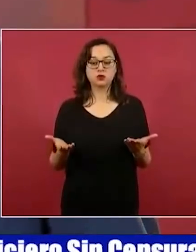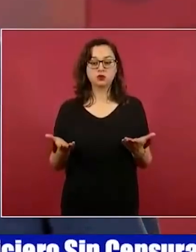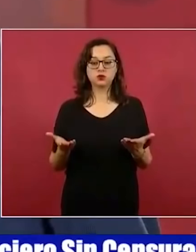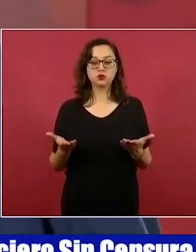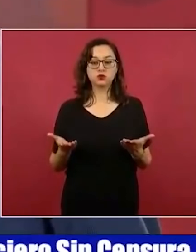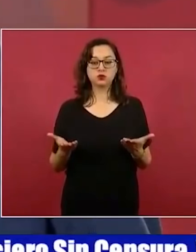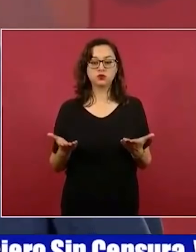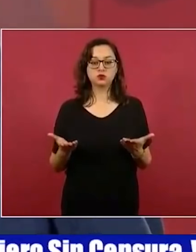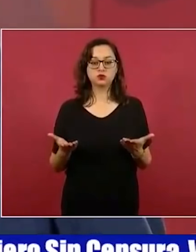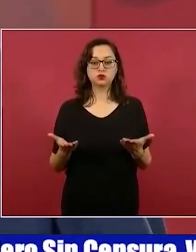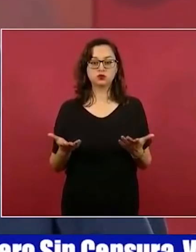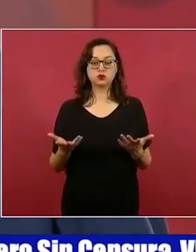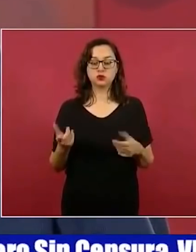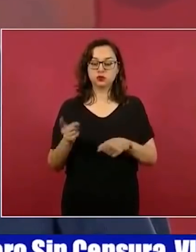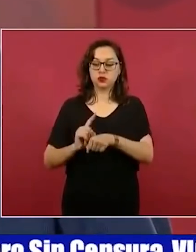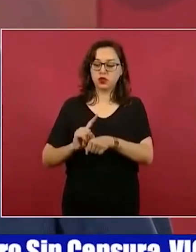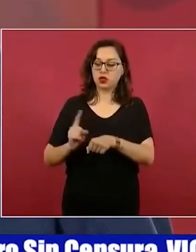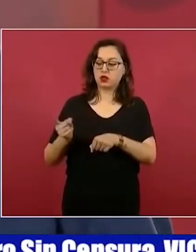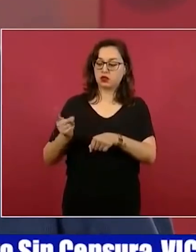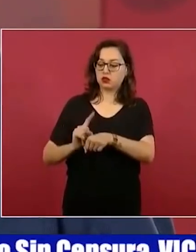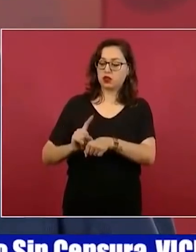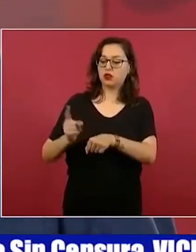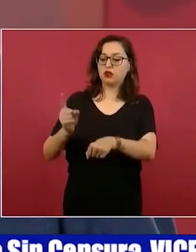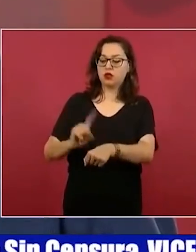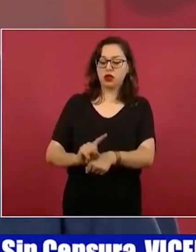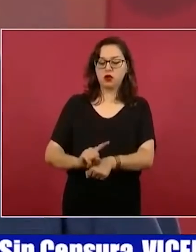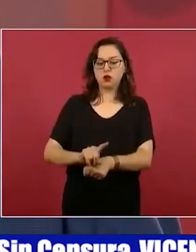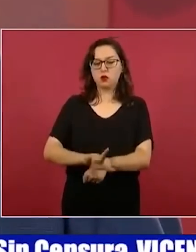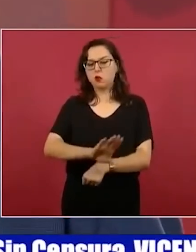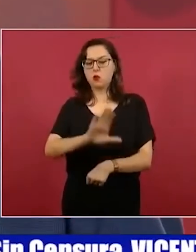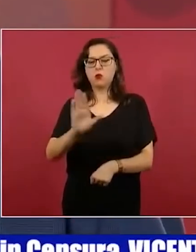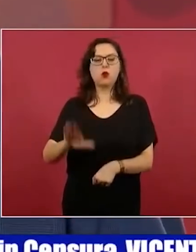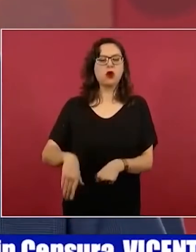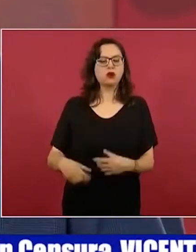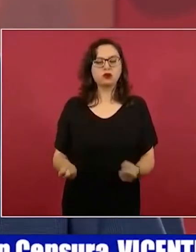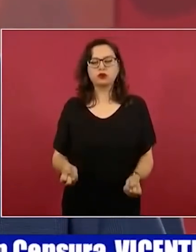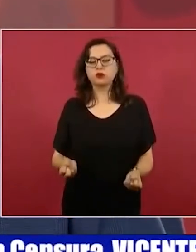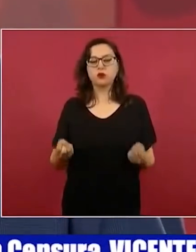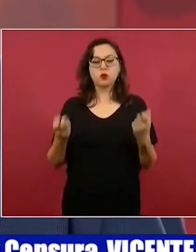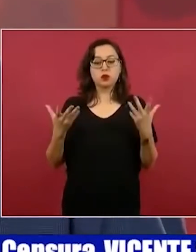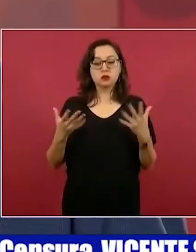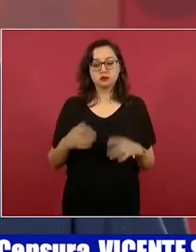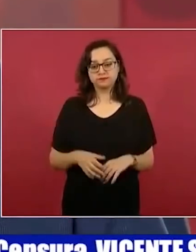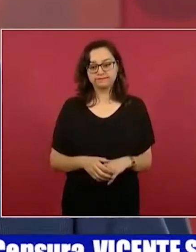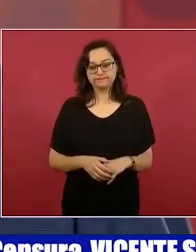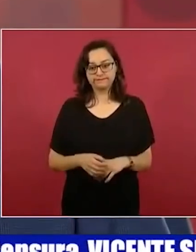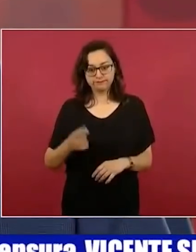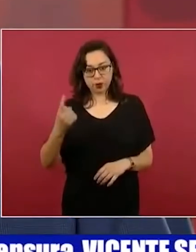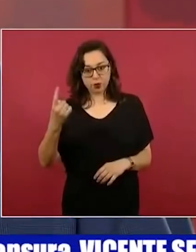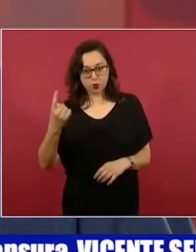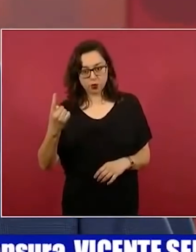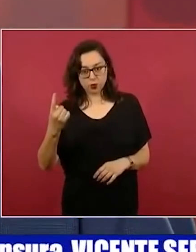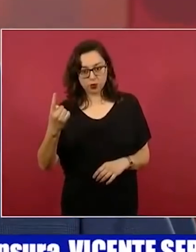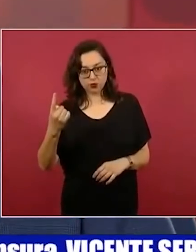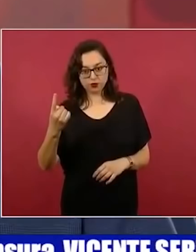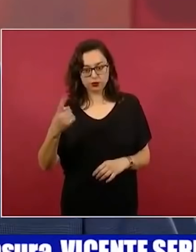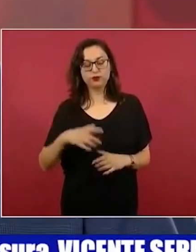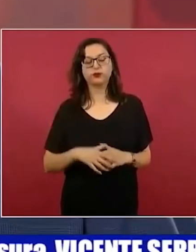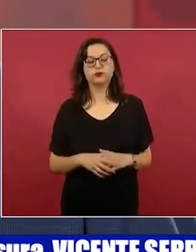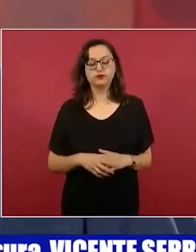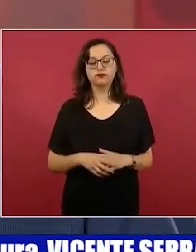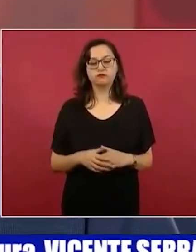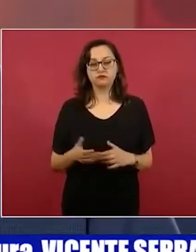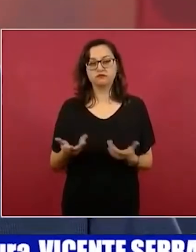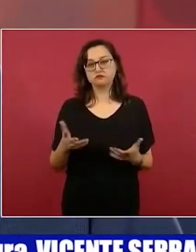yo defiendo al INE. Pues el presidente aclara que no quiere desaparecer al INE, que lo que se busca es reducir